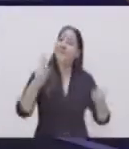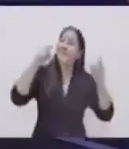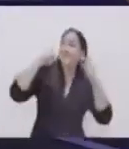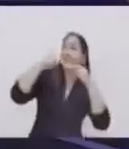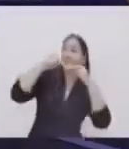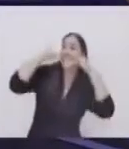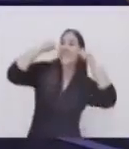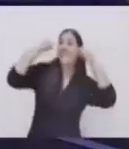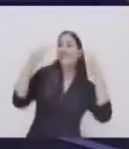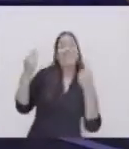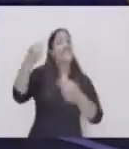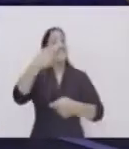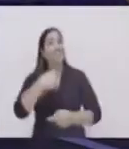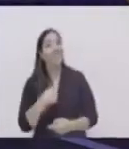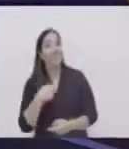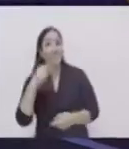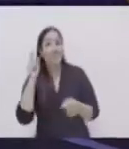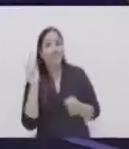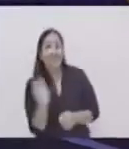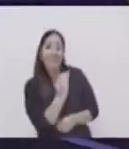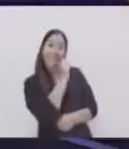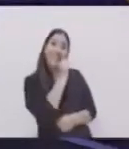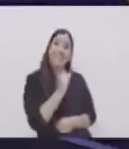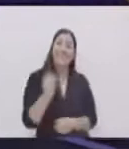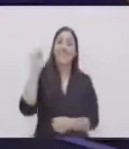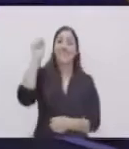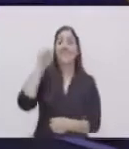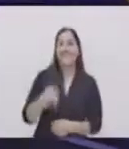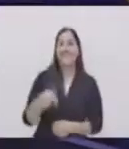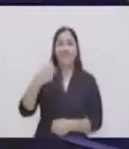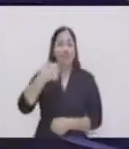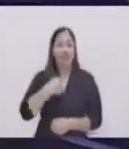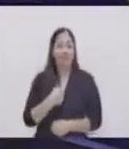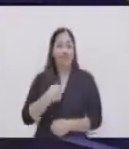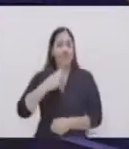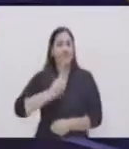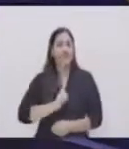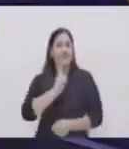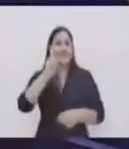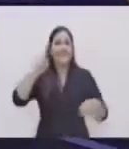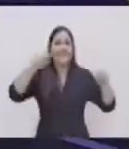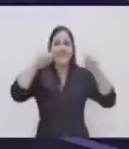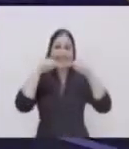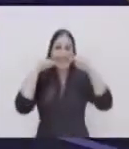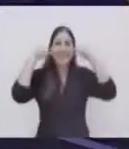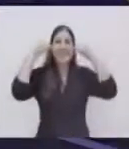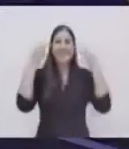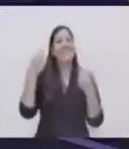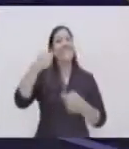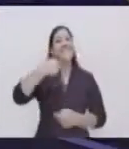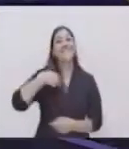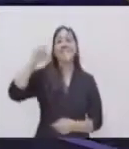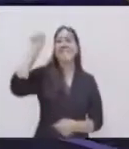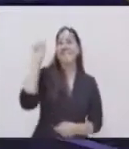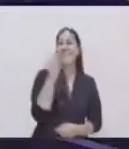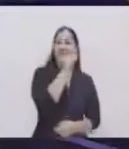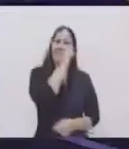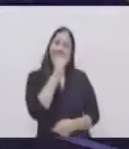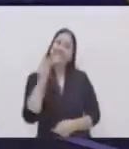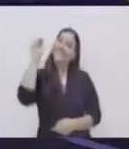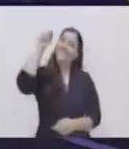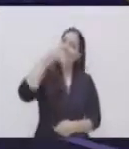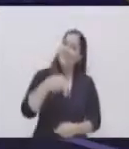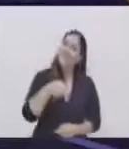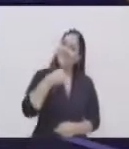soy feliz, yo canto aquí. Yo soy feliz, yo